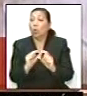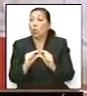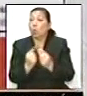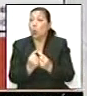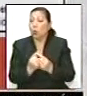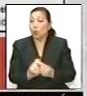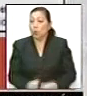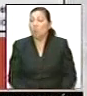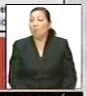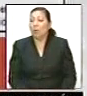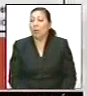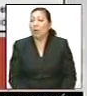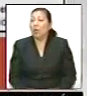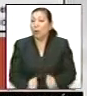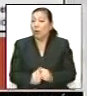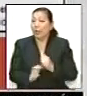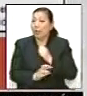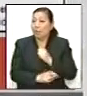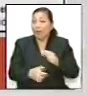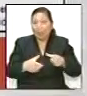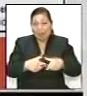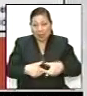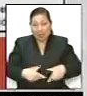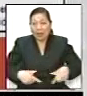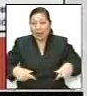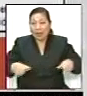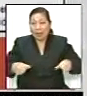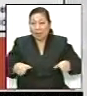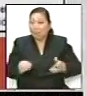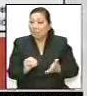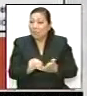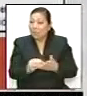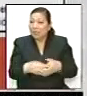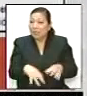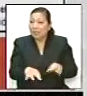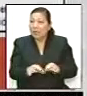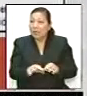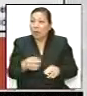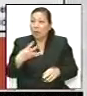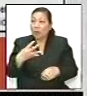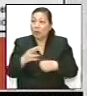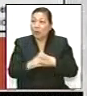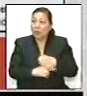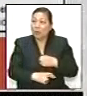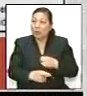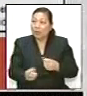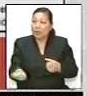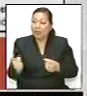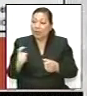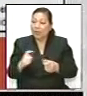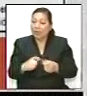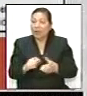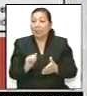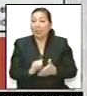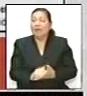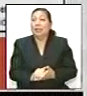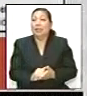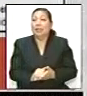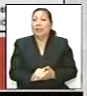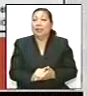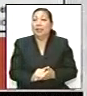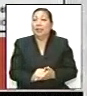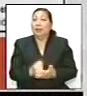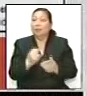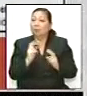y plan de trabajo con japón que es país que muy importante para los cuatro países miembros de la alianza y que se lo